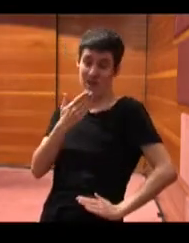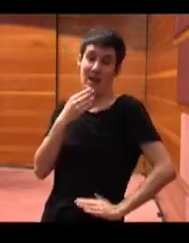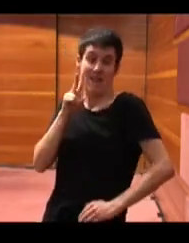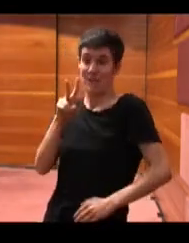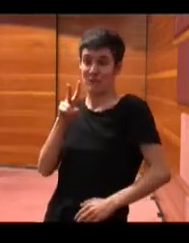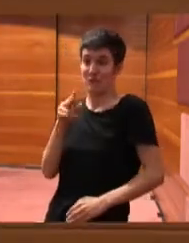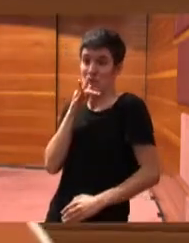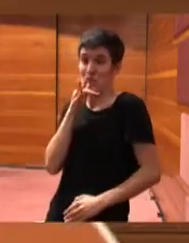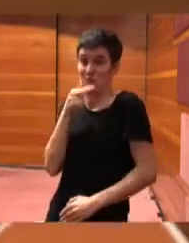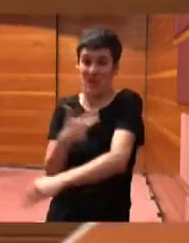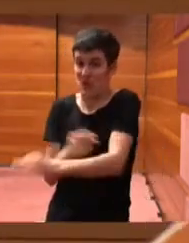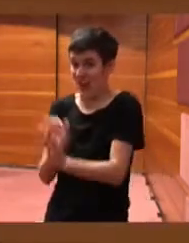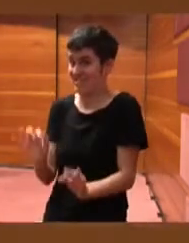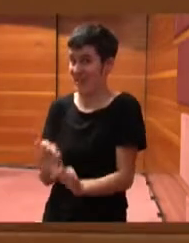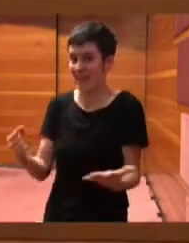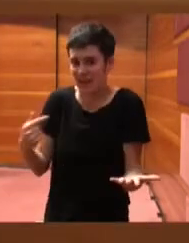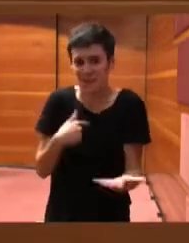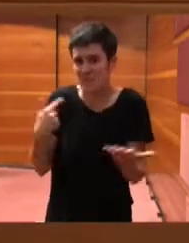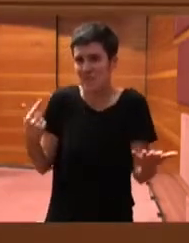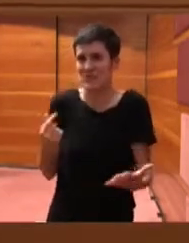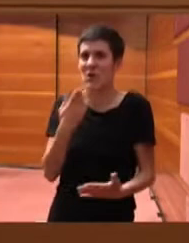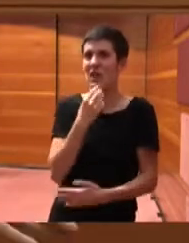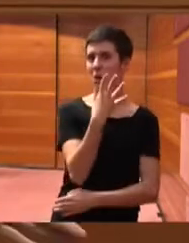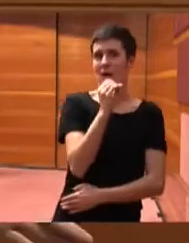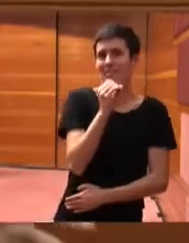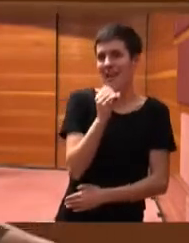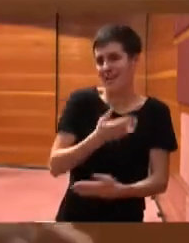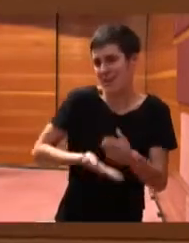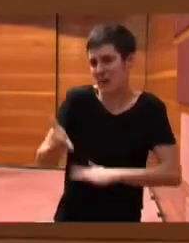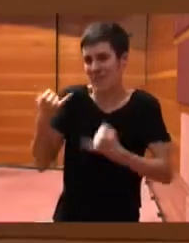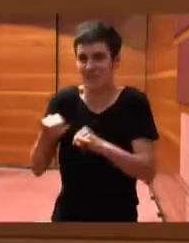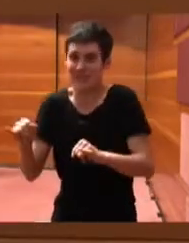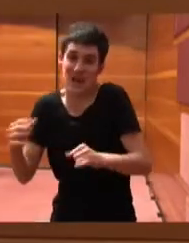nada por el estilo. Yo voy para los 40, ya no salgo porque no duermo